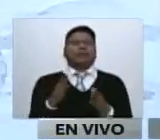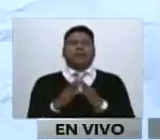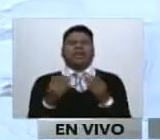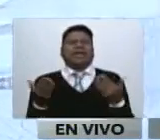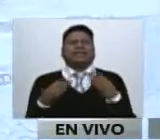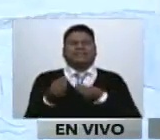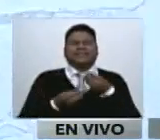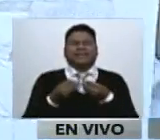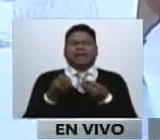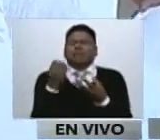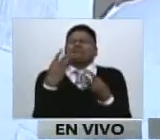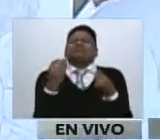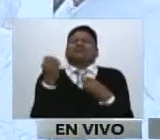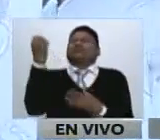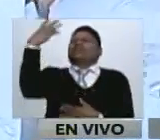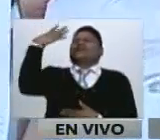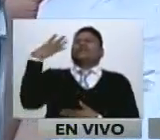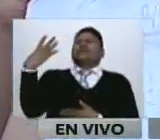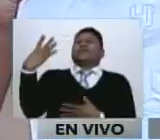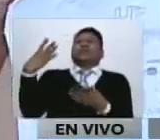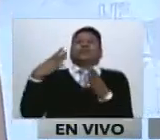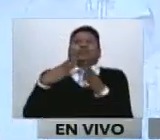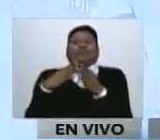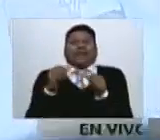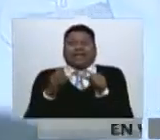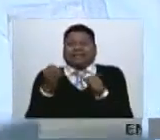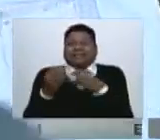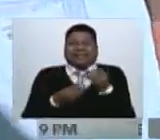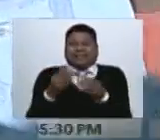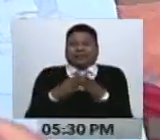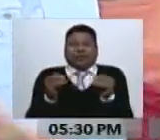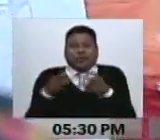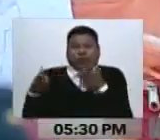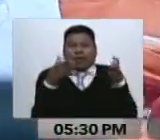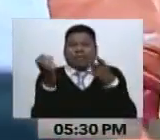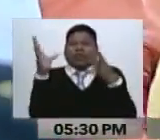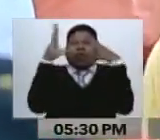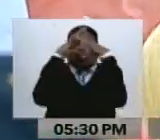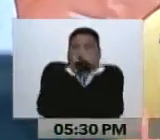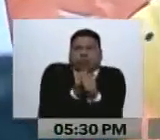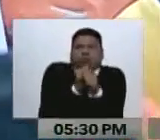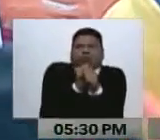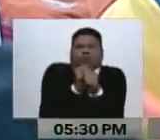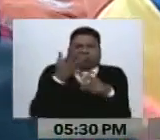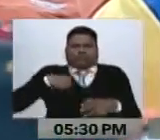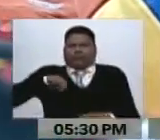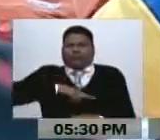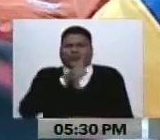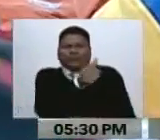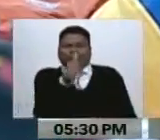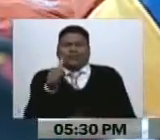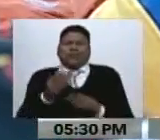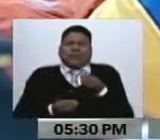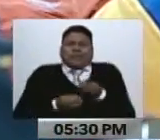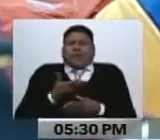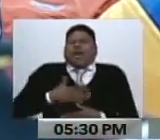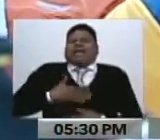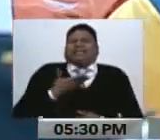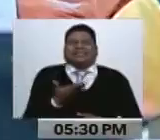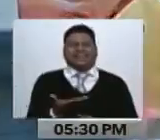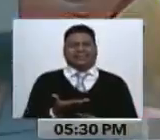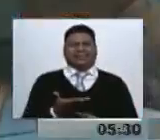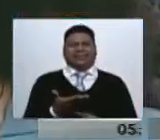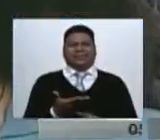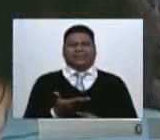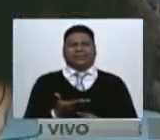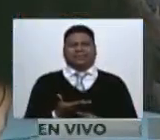suficiente luz para alumbrar los caminos que hoy vemos que se han puesto oscuros. Solo nosotras y nosotras podemos hacerlo.